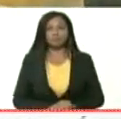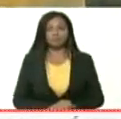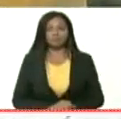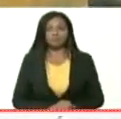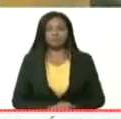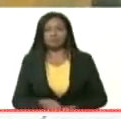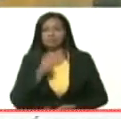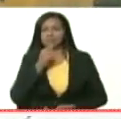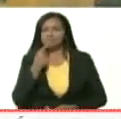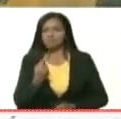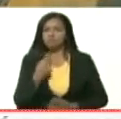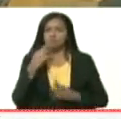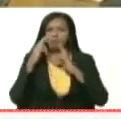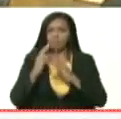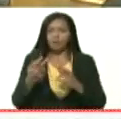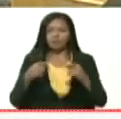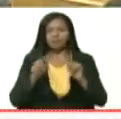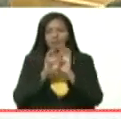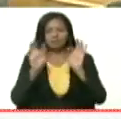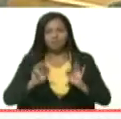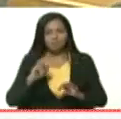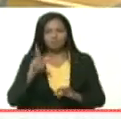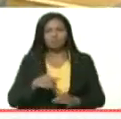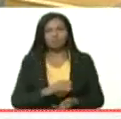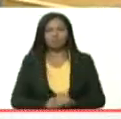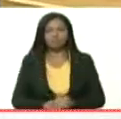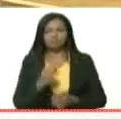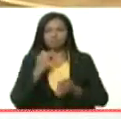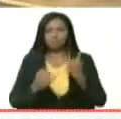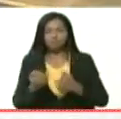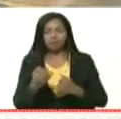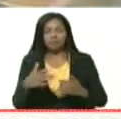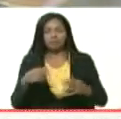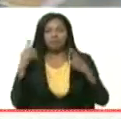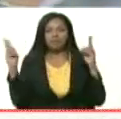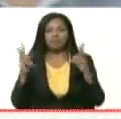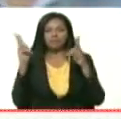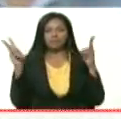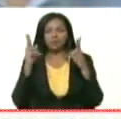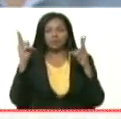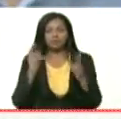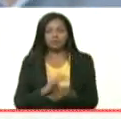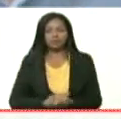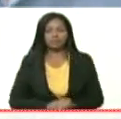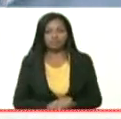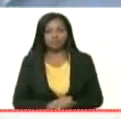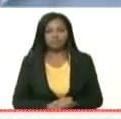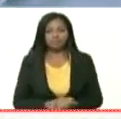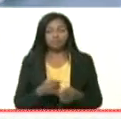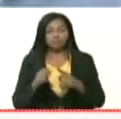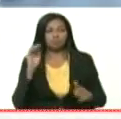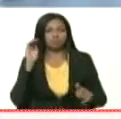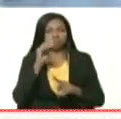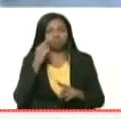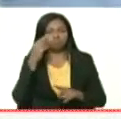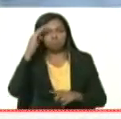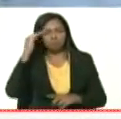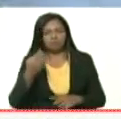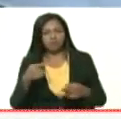quien dio el resultado final de la victoria. Pero más allá de lo